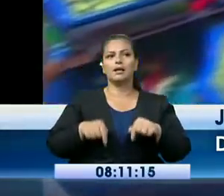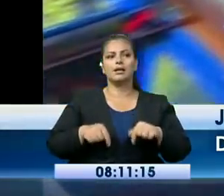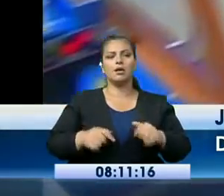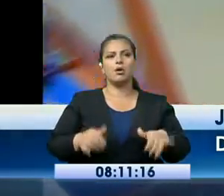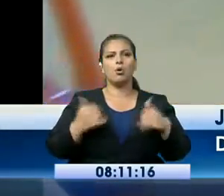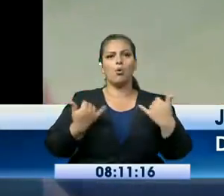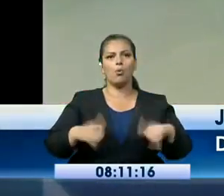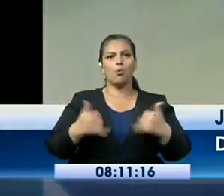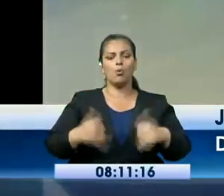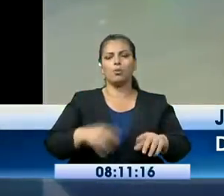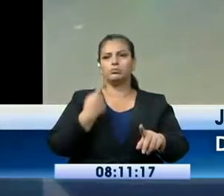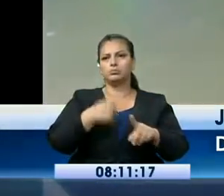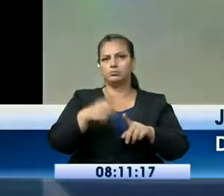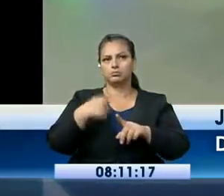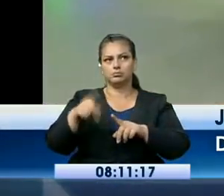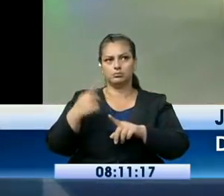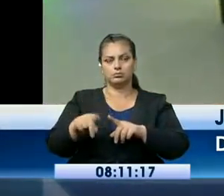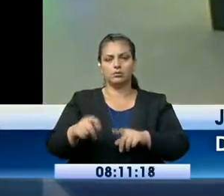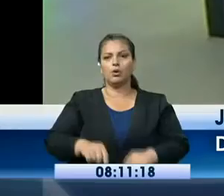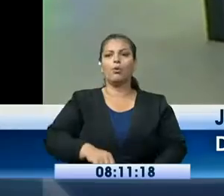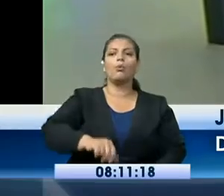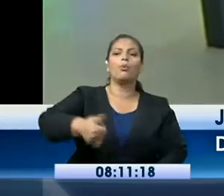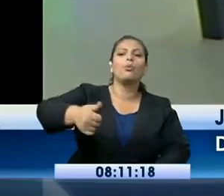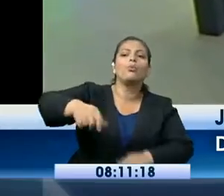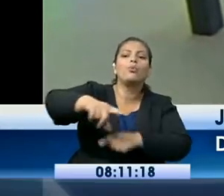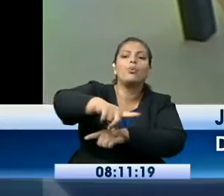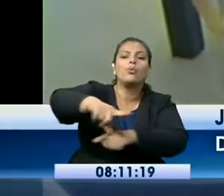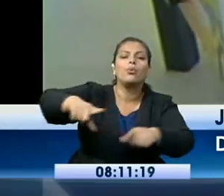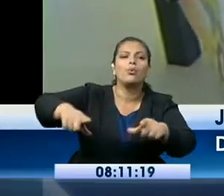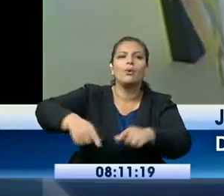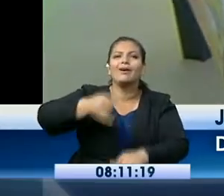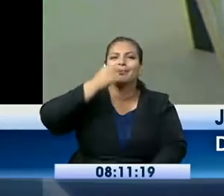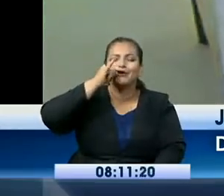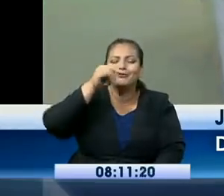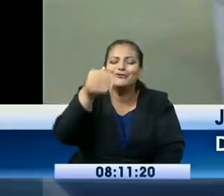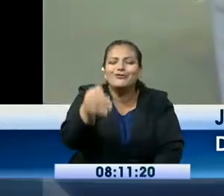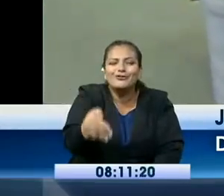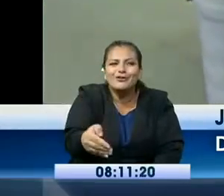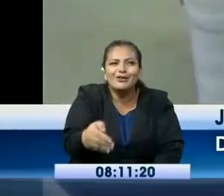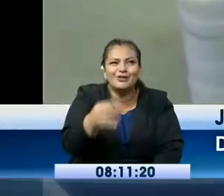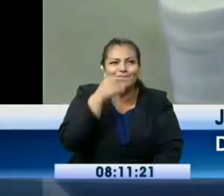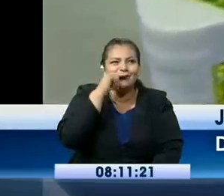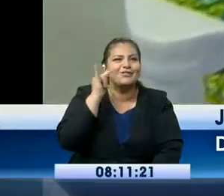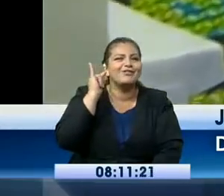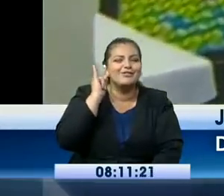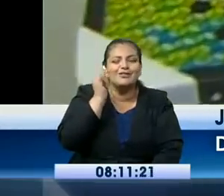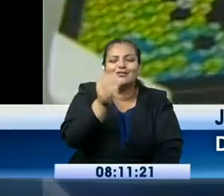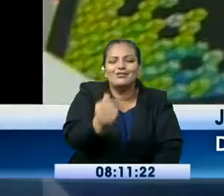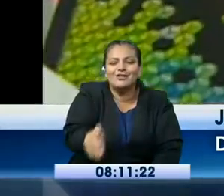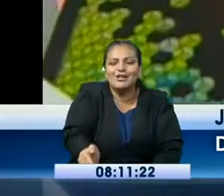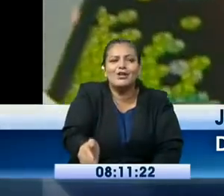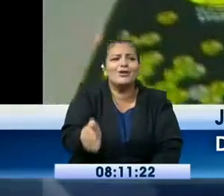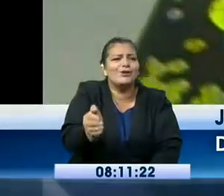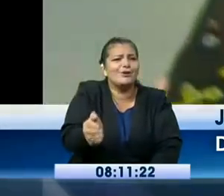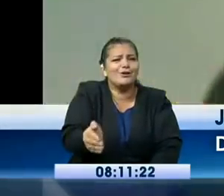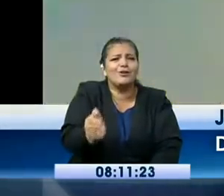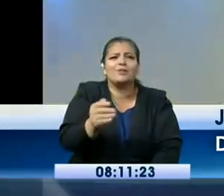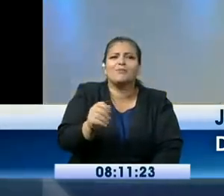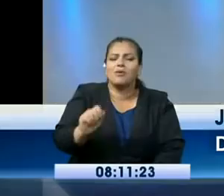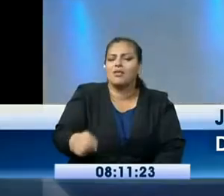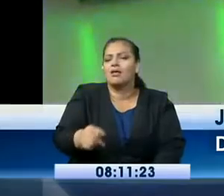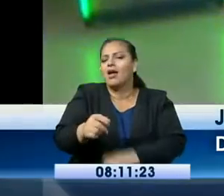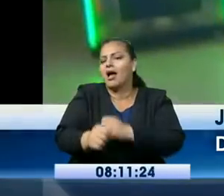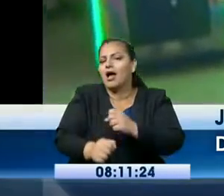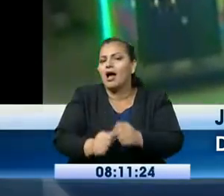vamos a tener un área de juegos para niños más chiquitos de 0 a 5 años que es un área de un poquito más